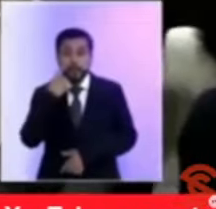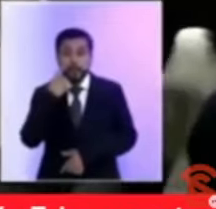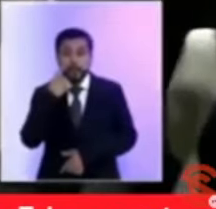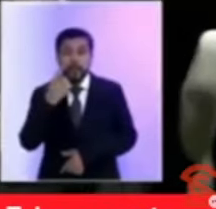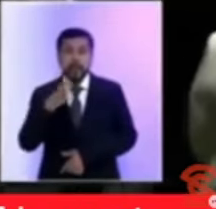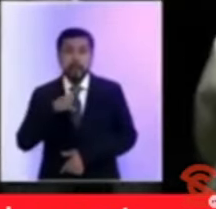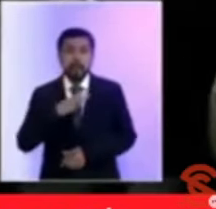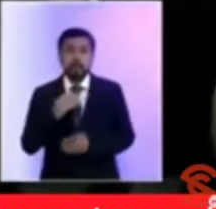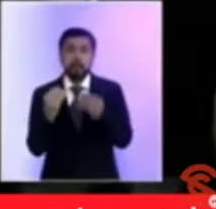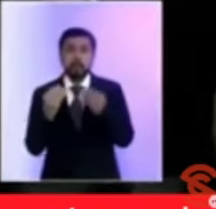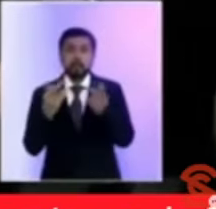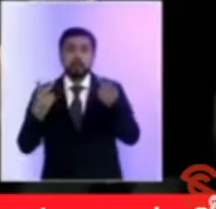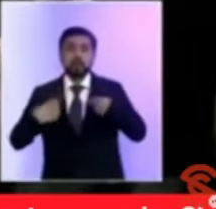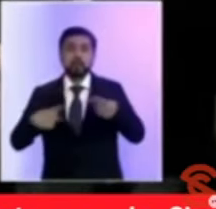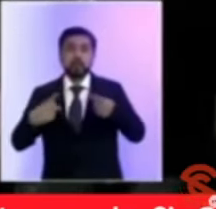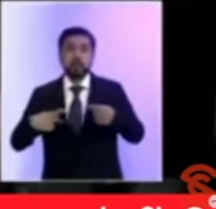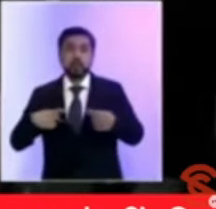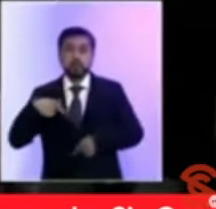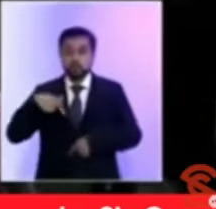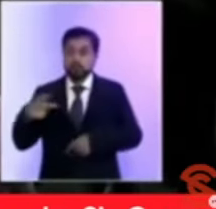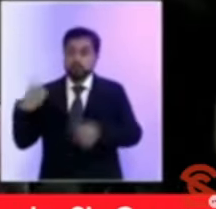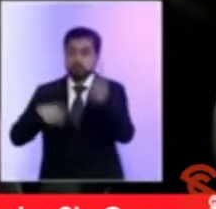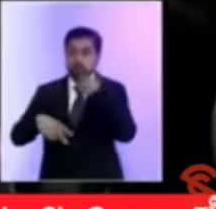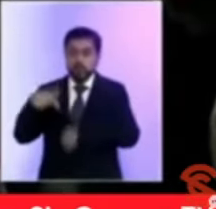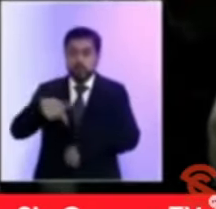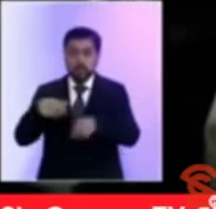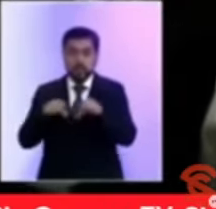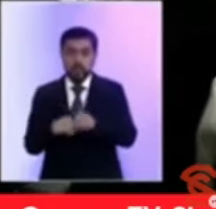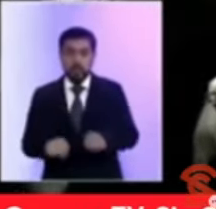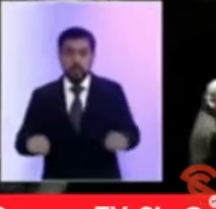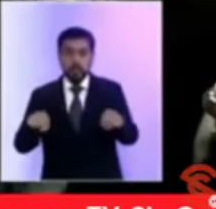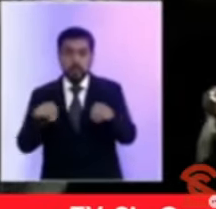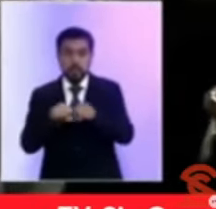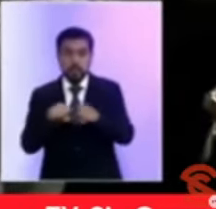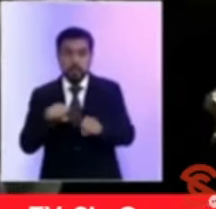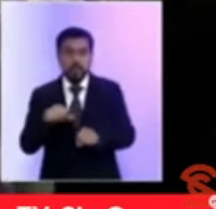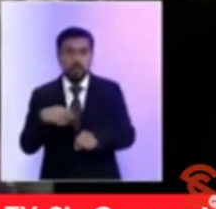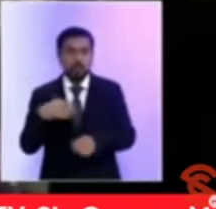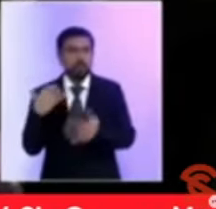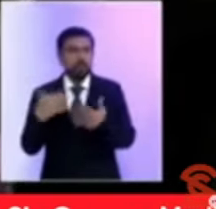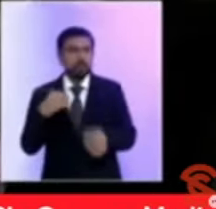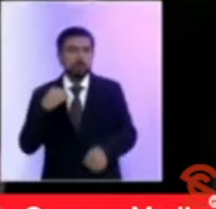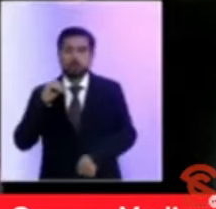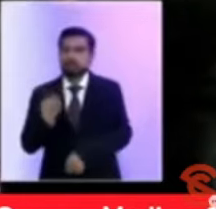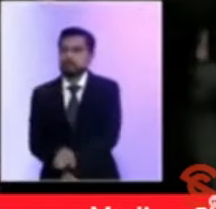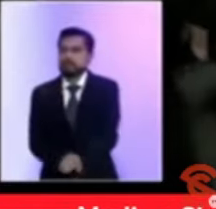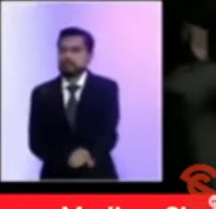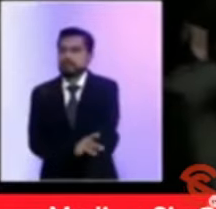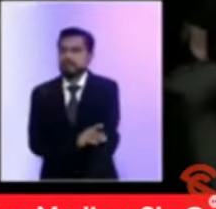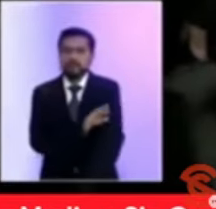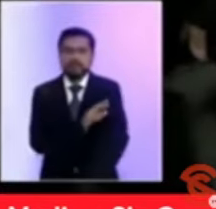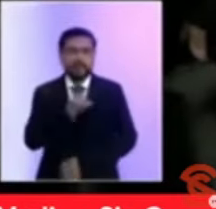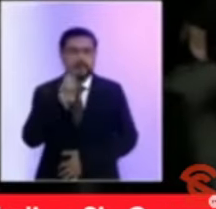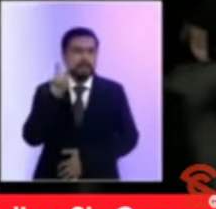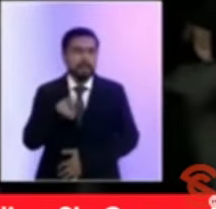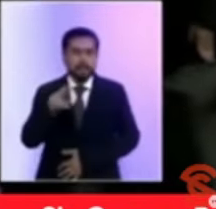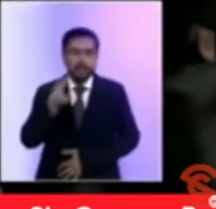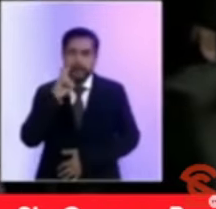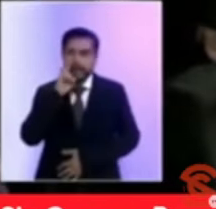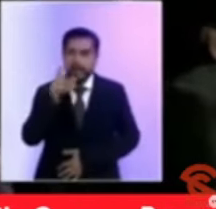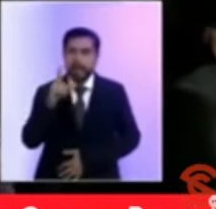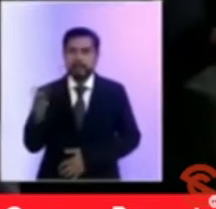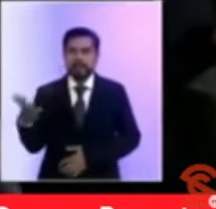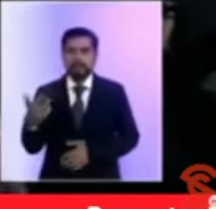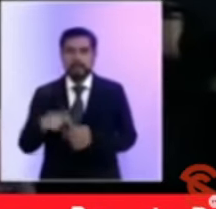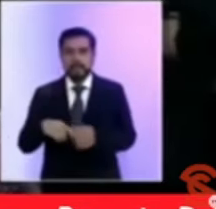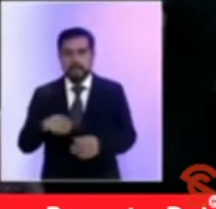estará tomando posesión el primero de octubre y pues ahí estaremos con cámaras y micrófonos sin censura